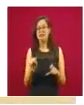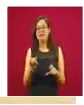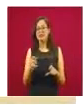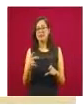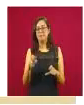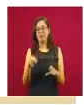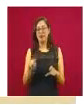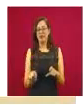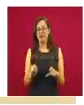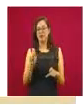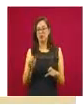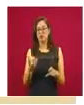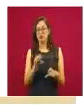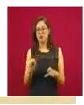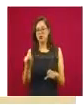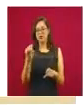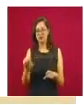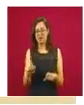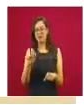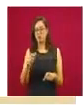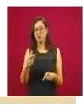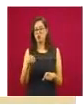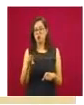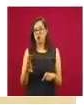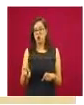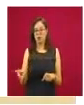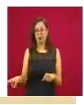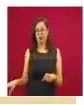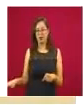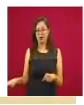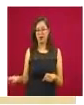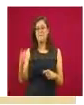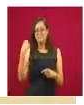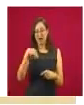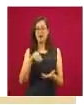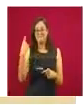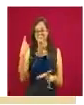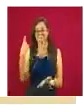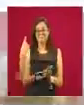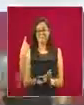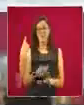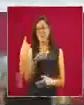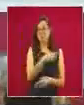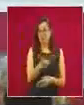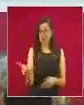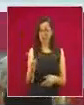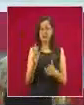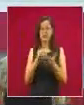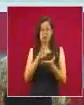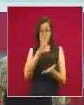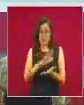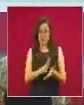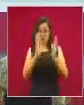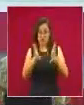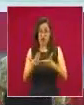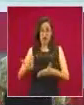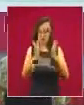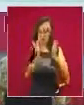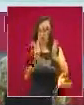cipernet.iste.gob.mx para poder registrarse. Y todos aquellos que se hayan ya registrado y que no hayan obtenido un crédito pueden seguir